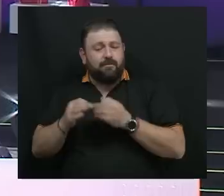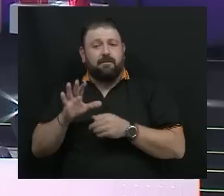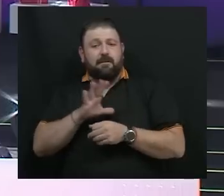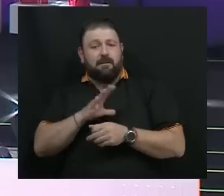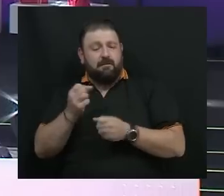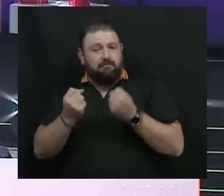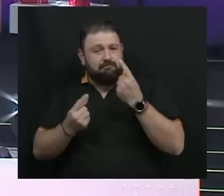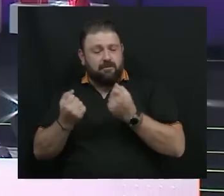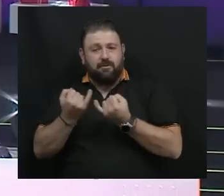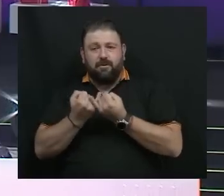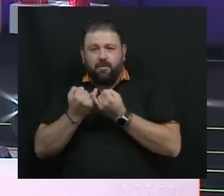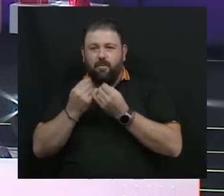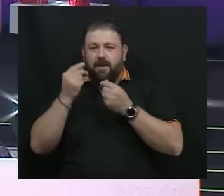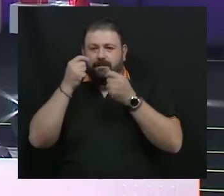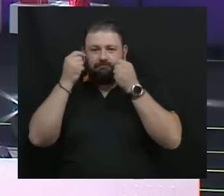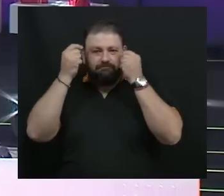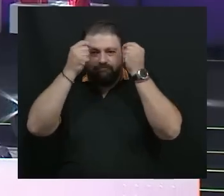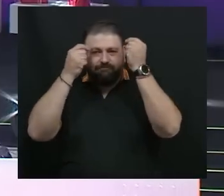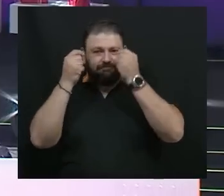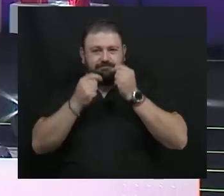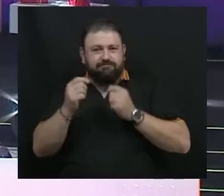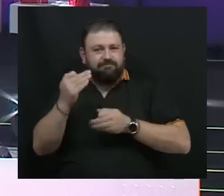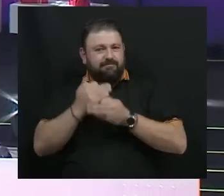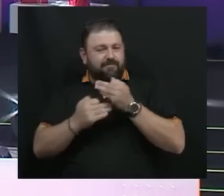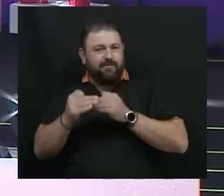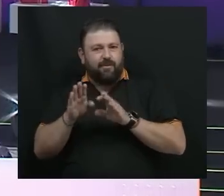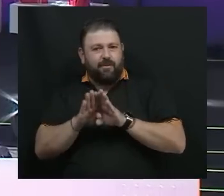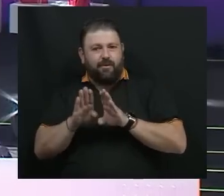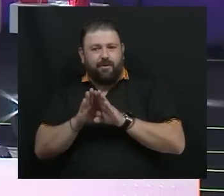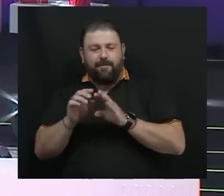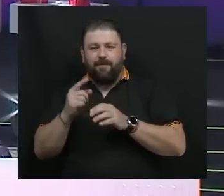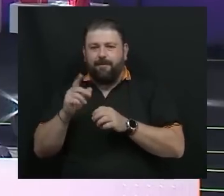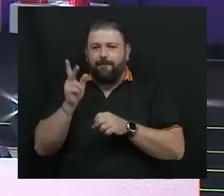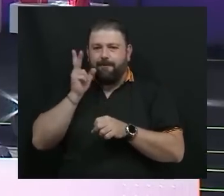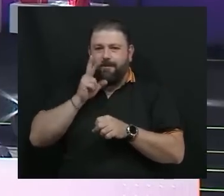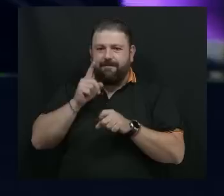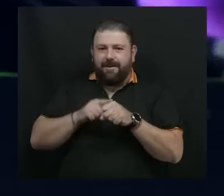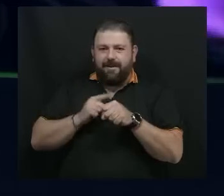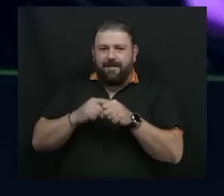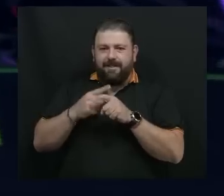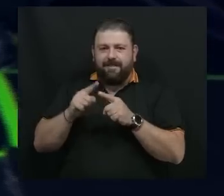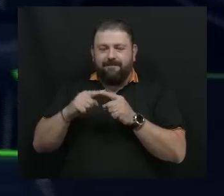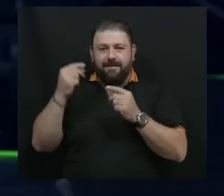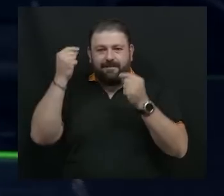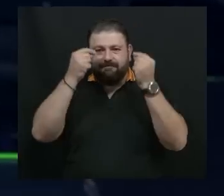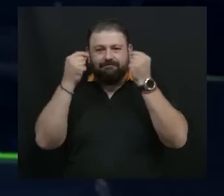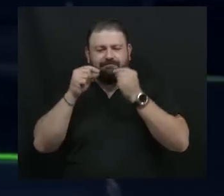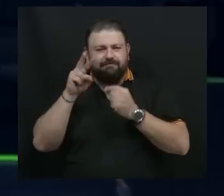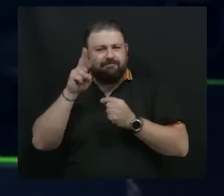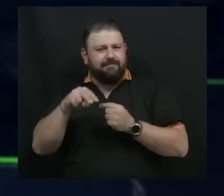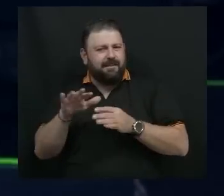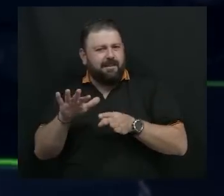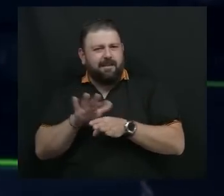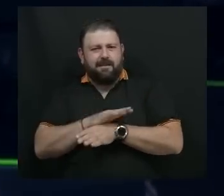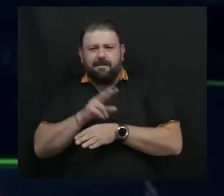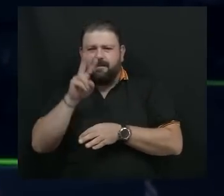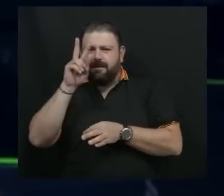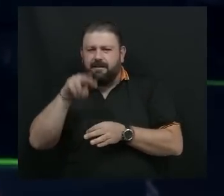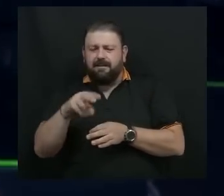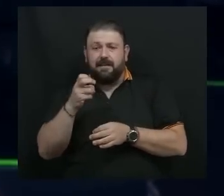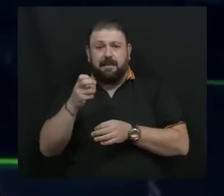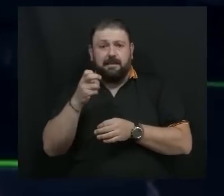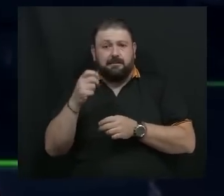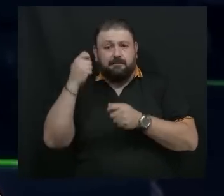y vamos a hacer unas combinaciones impresionantes gracias a esto. Nuestro maquillaje que es resistente al